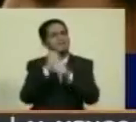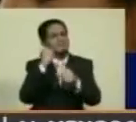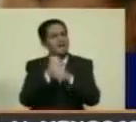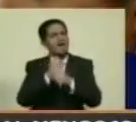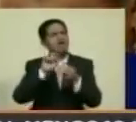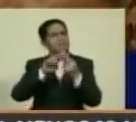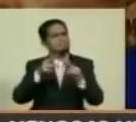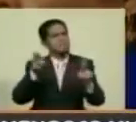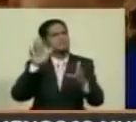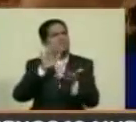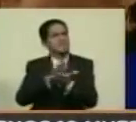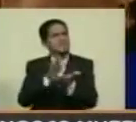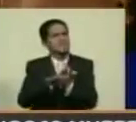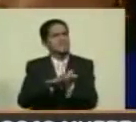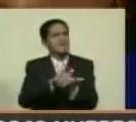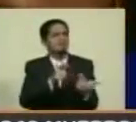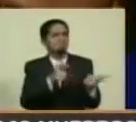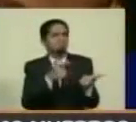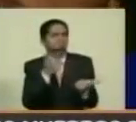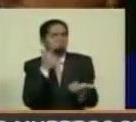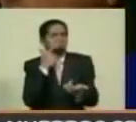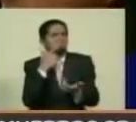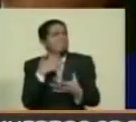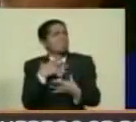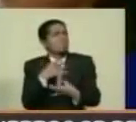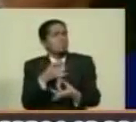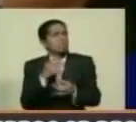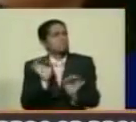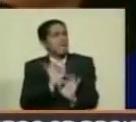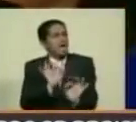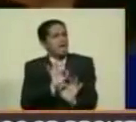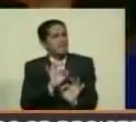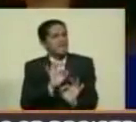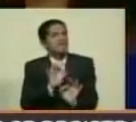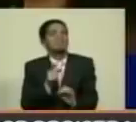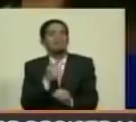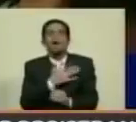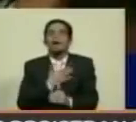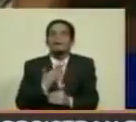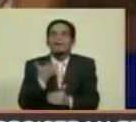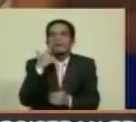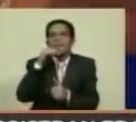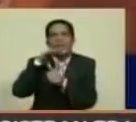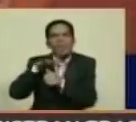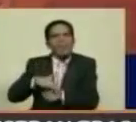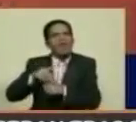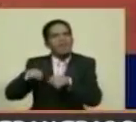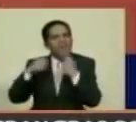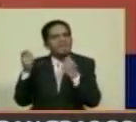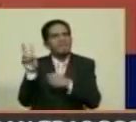interesa. Les interesa es agredir a Venezuela.